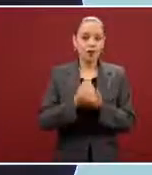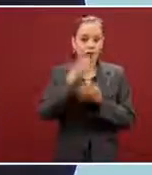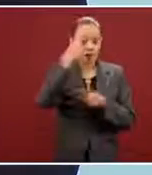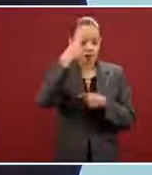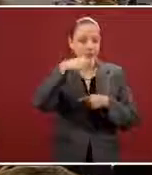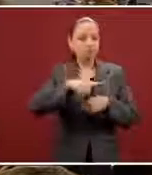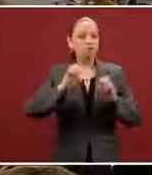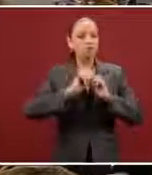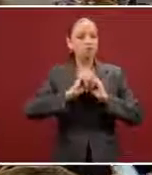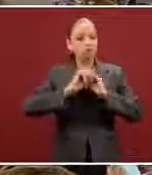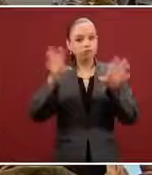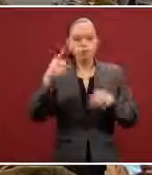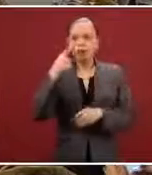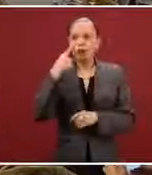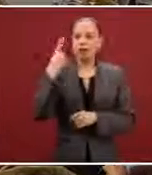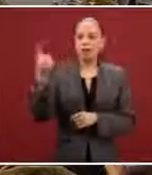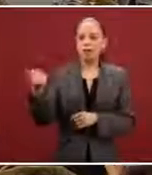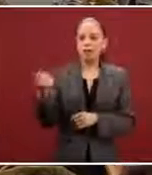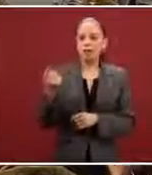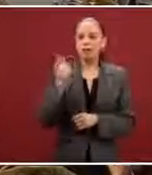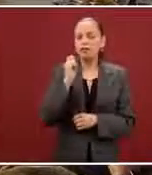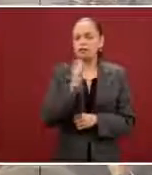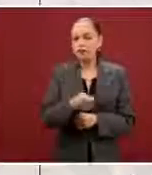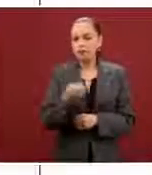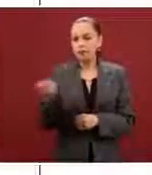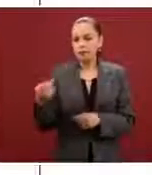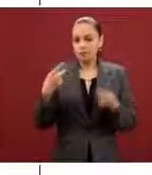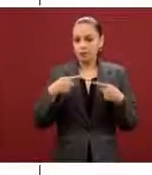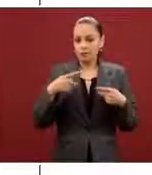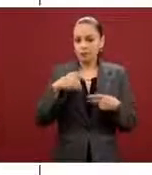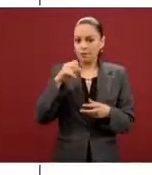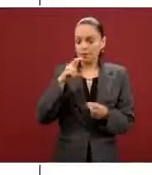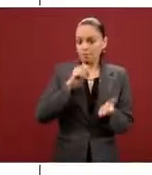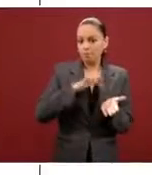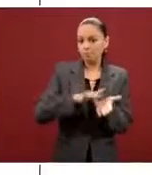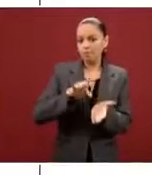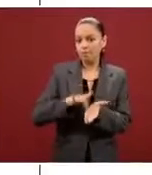¿De qué lado están?